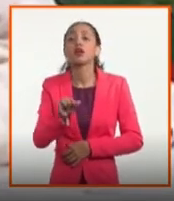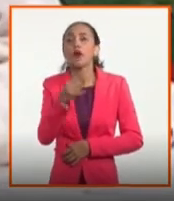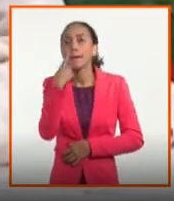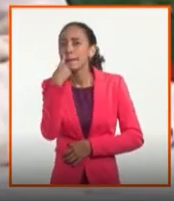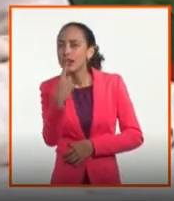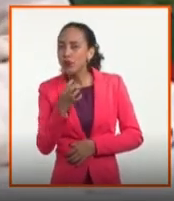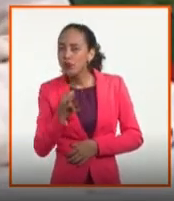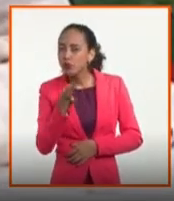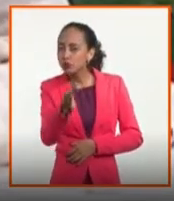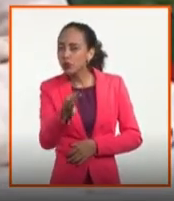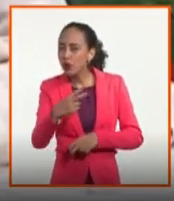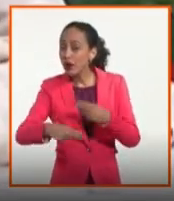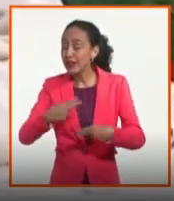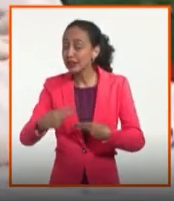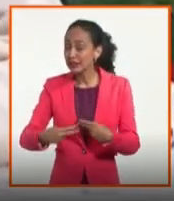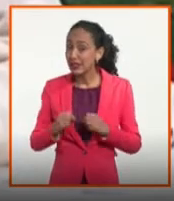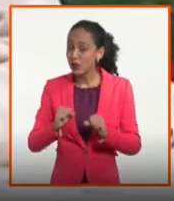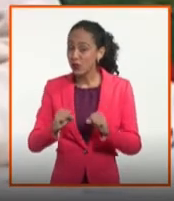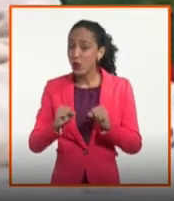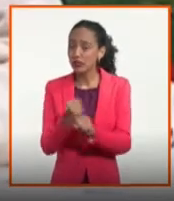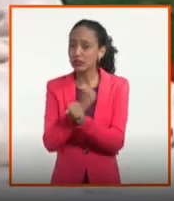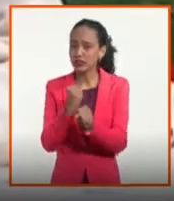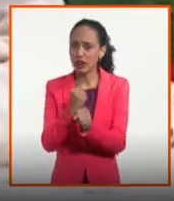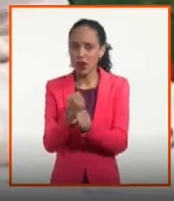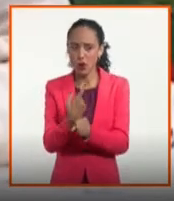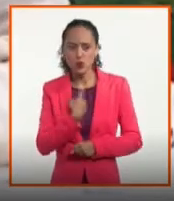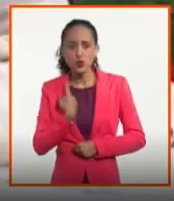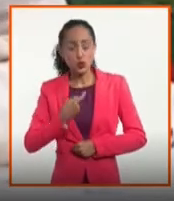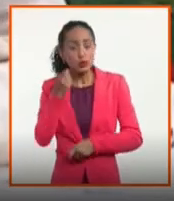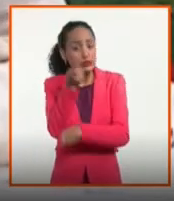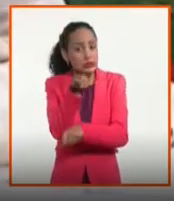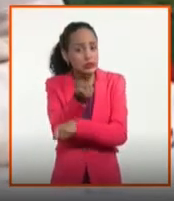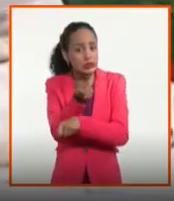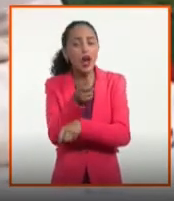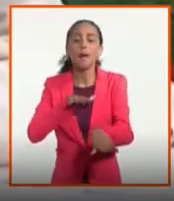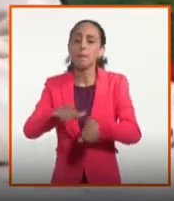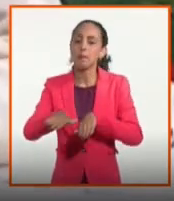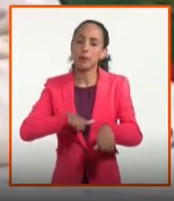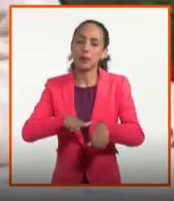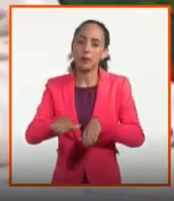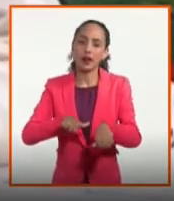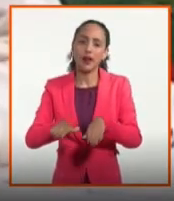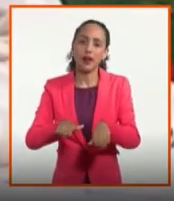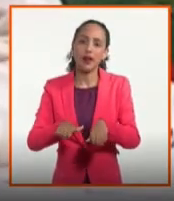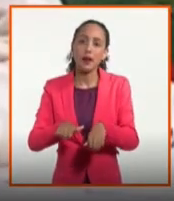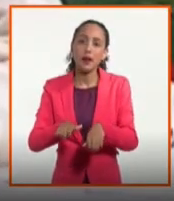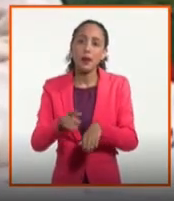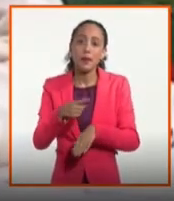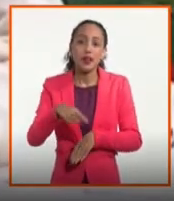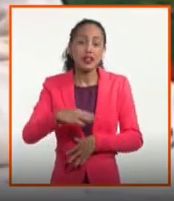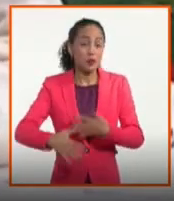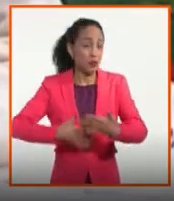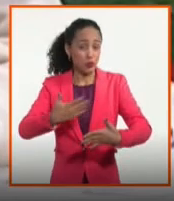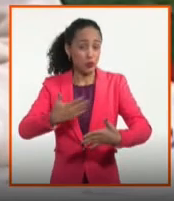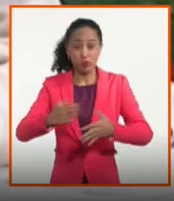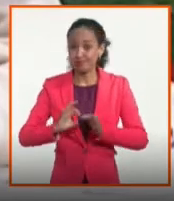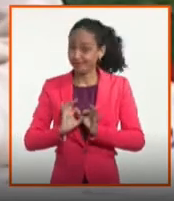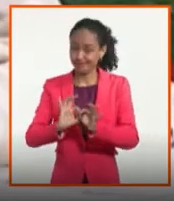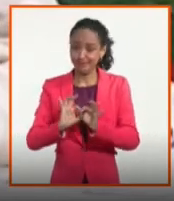podía venir encima de nosotros y cómo nos íbamos preparando para que nosotros ese gran flagelo que nos venía para arriba